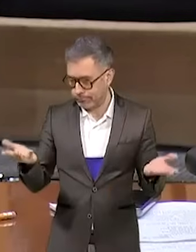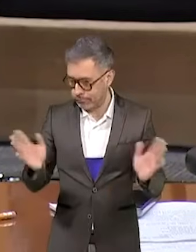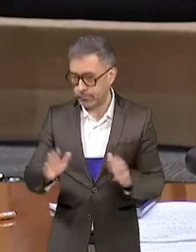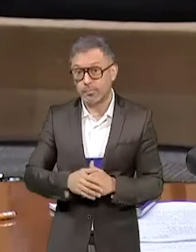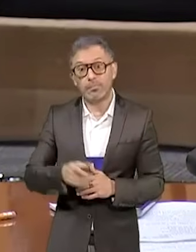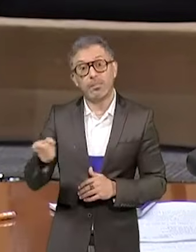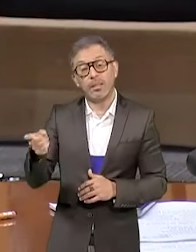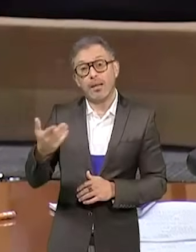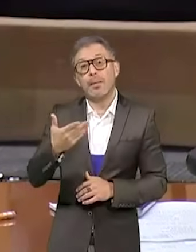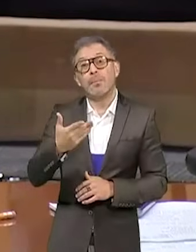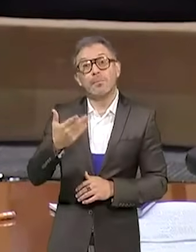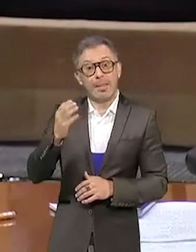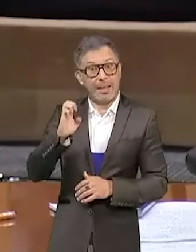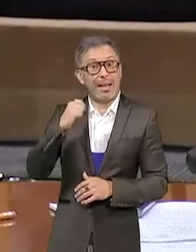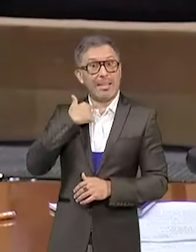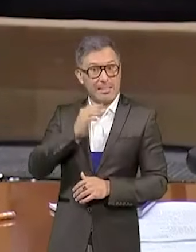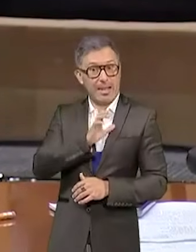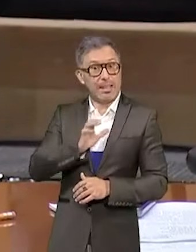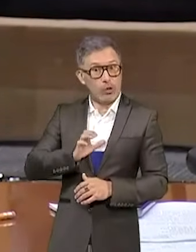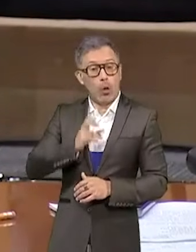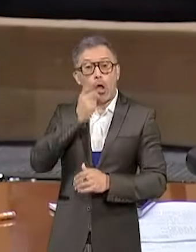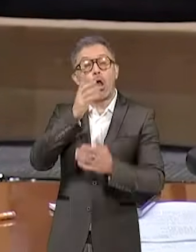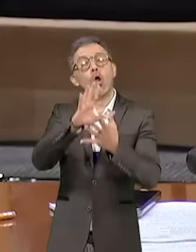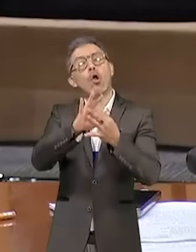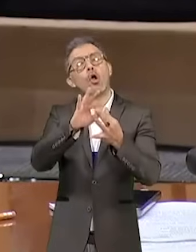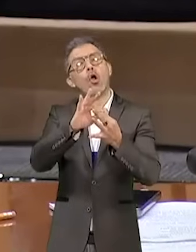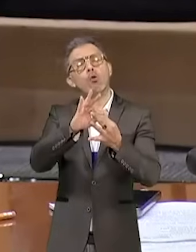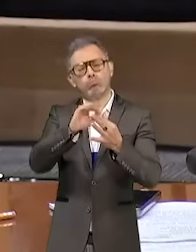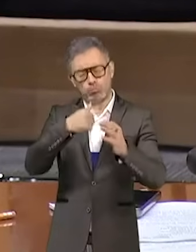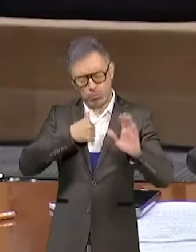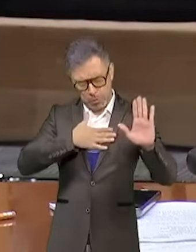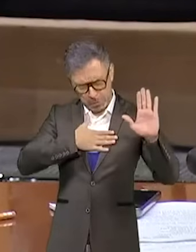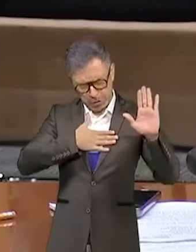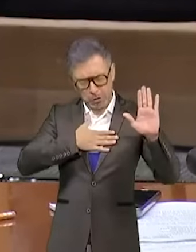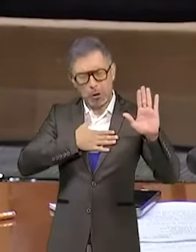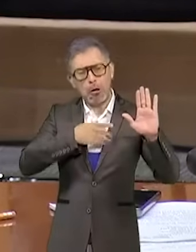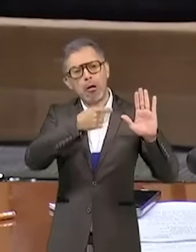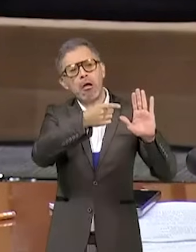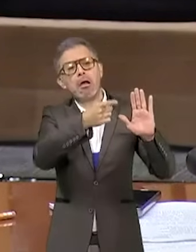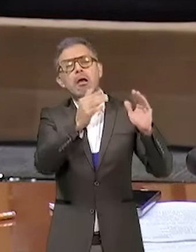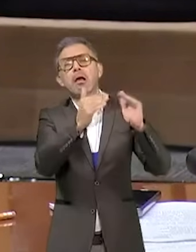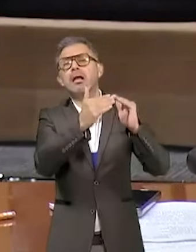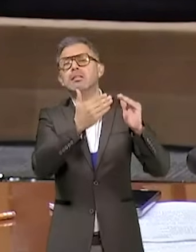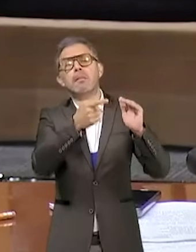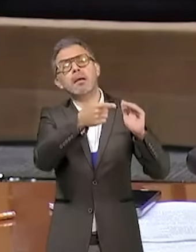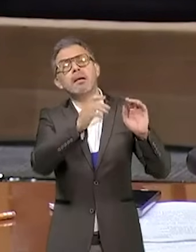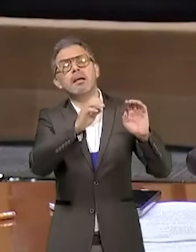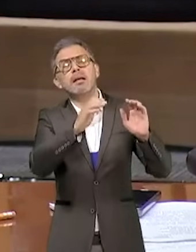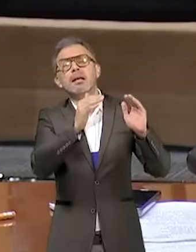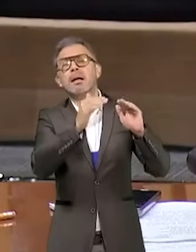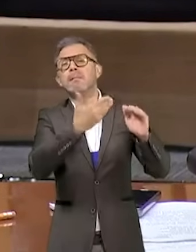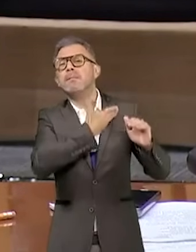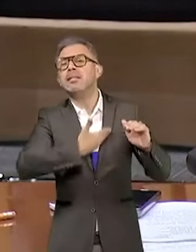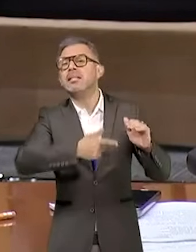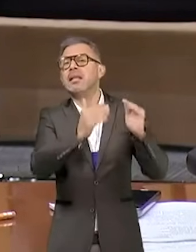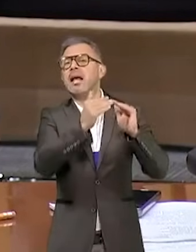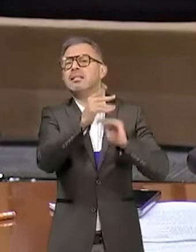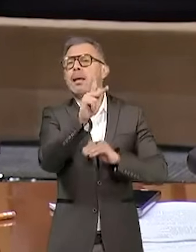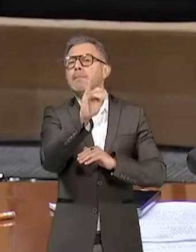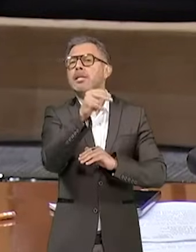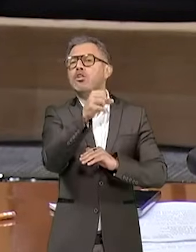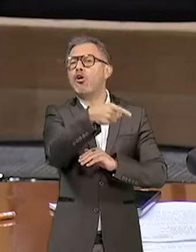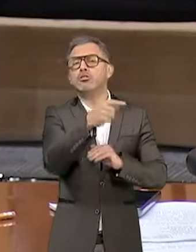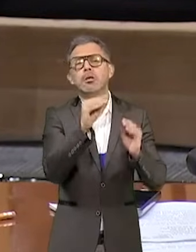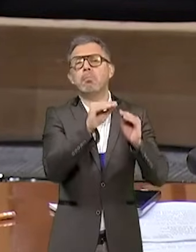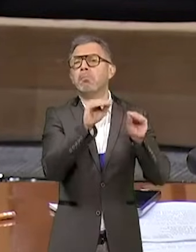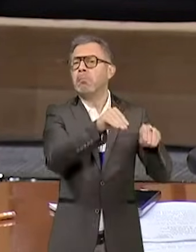en Los Pinos, que viviría en su casa? Y aquí tengo un spot en donde lo dice y fue parte